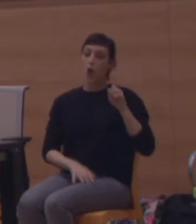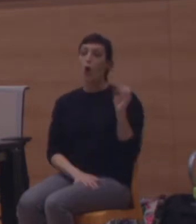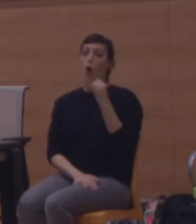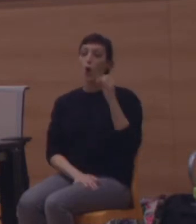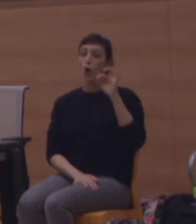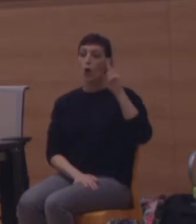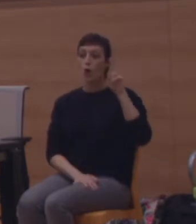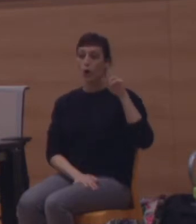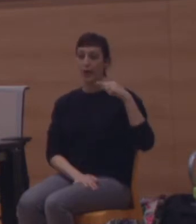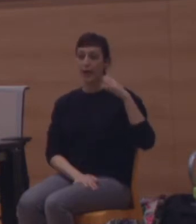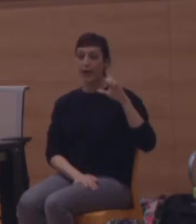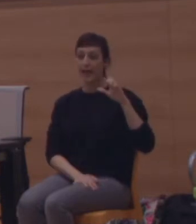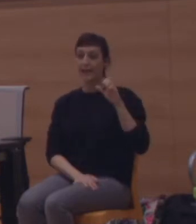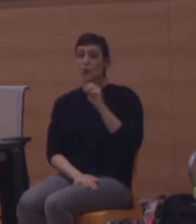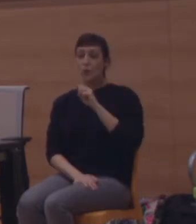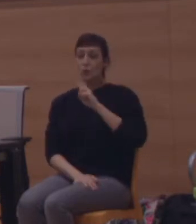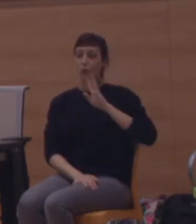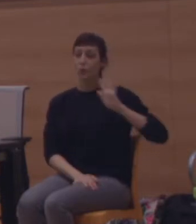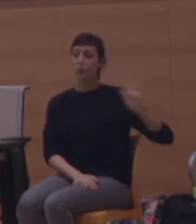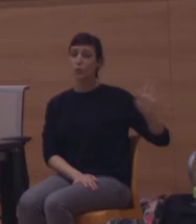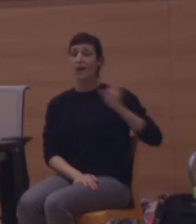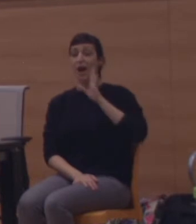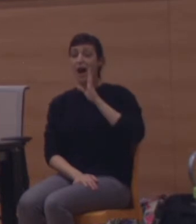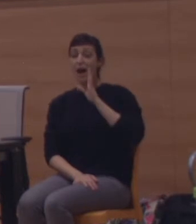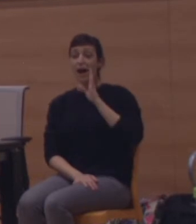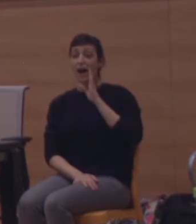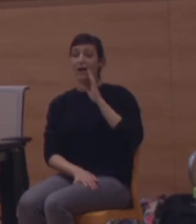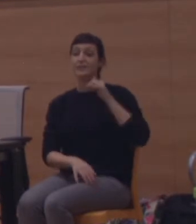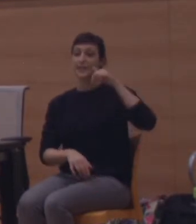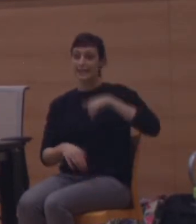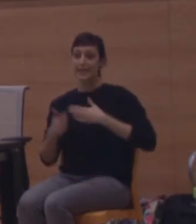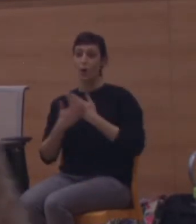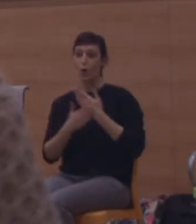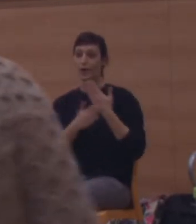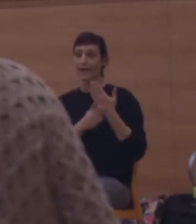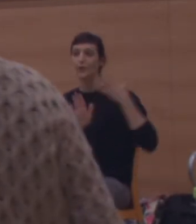Estos son los 6 ponentes que van a conformar hoy esta ponencia.